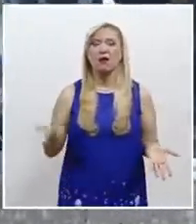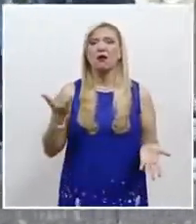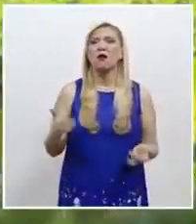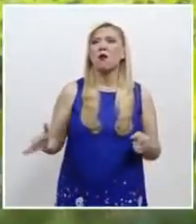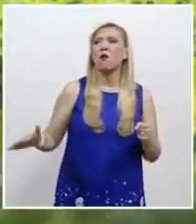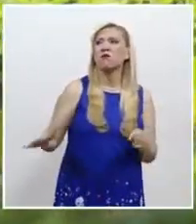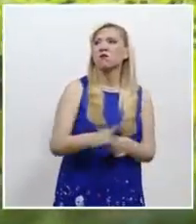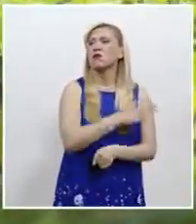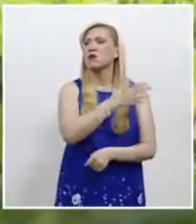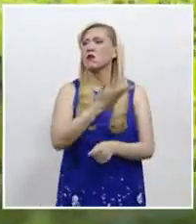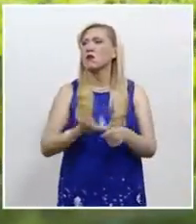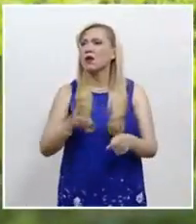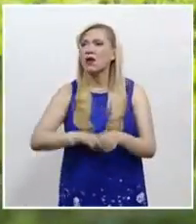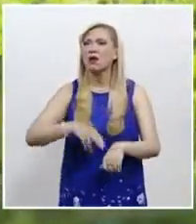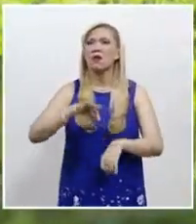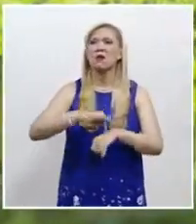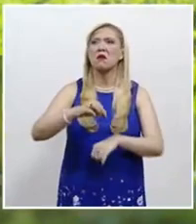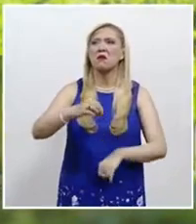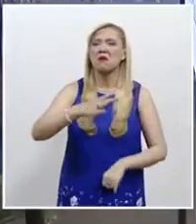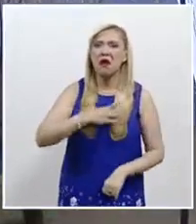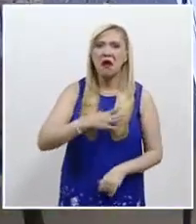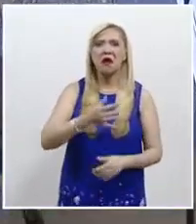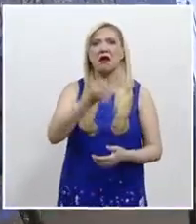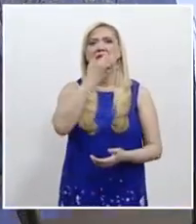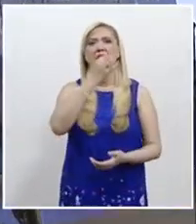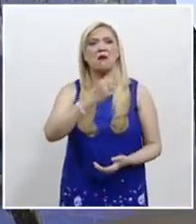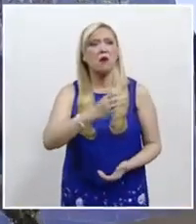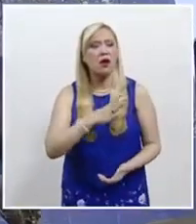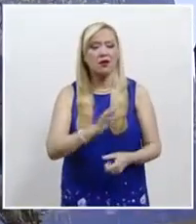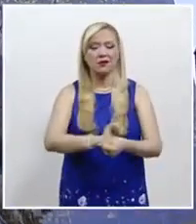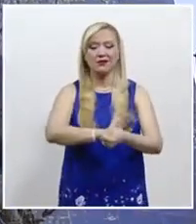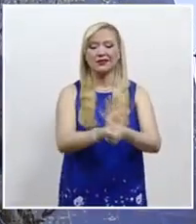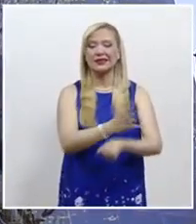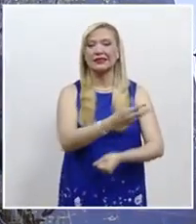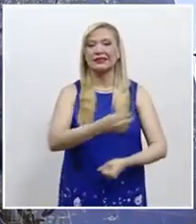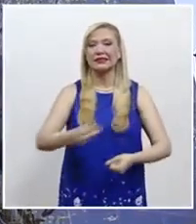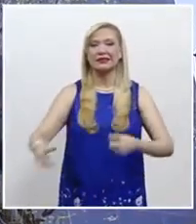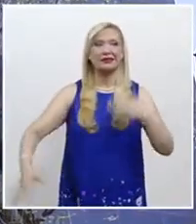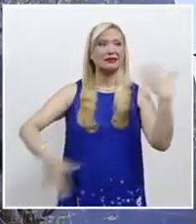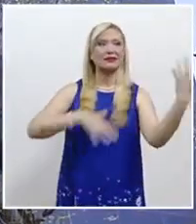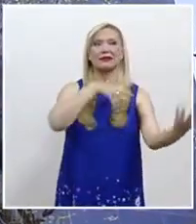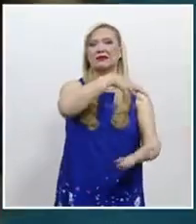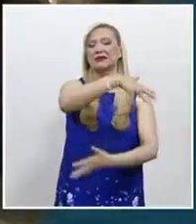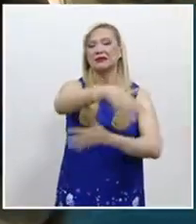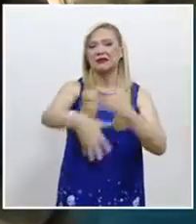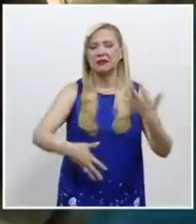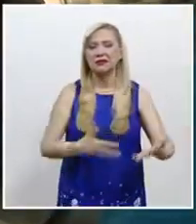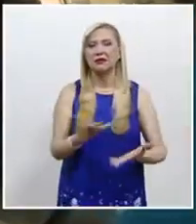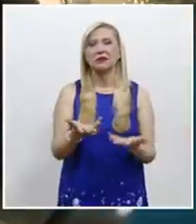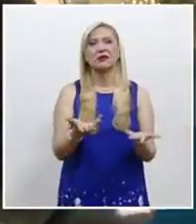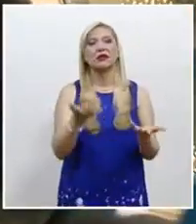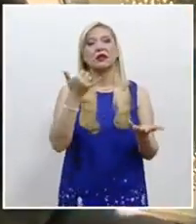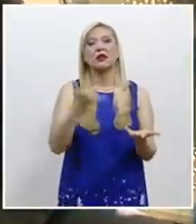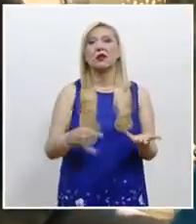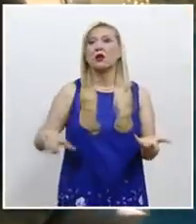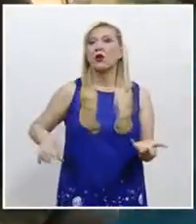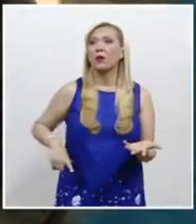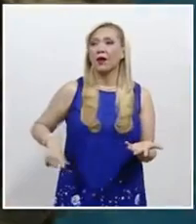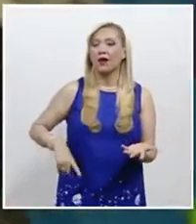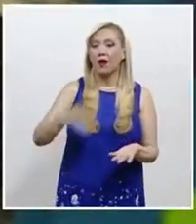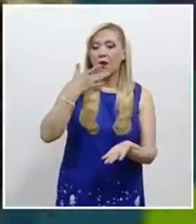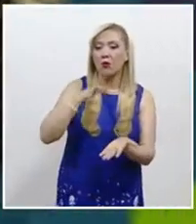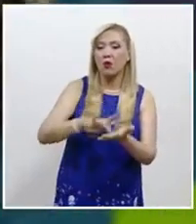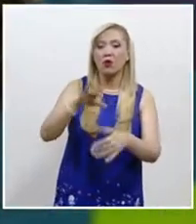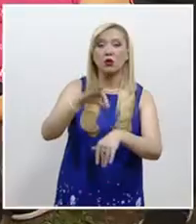la pandemia de COVID-19, que provocó una reconversión hospitalaria, más la desaparición de programas de gobierno en el